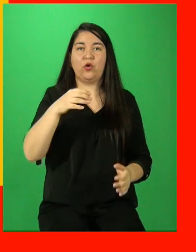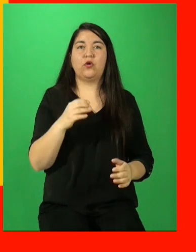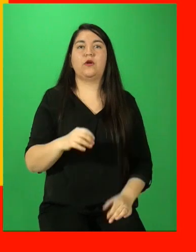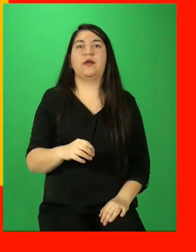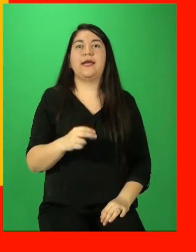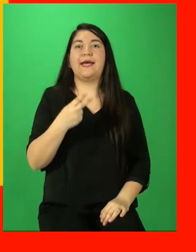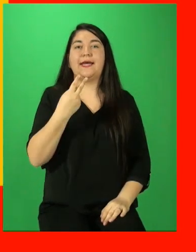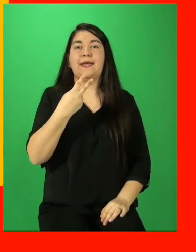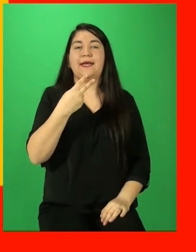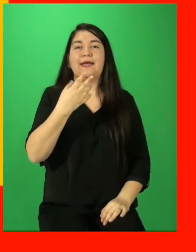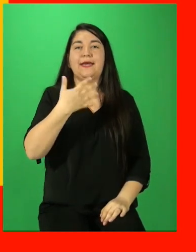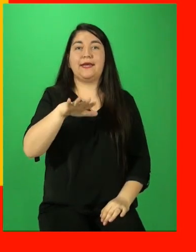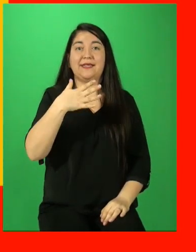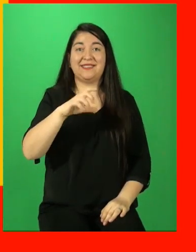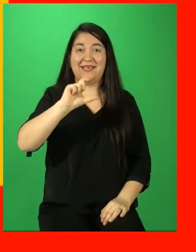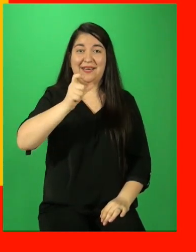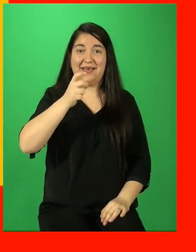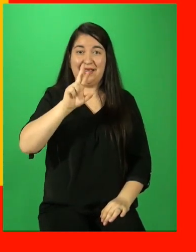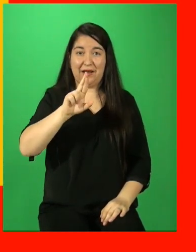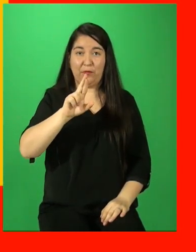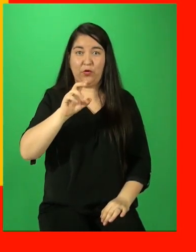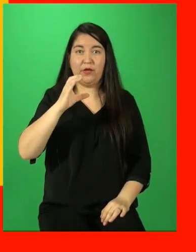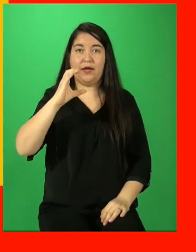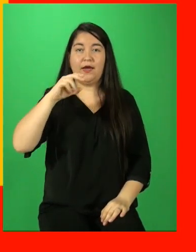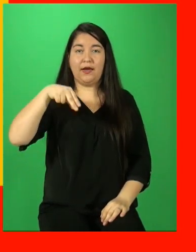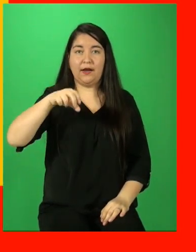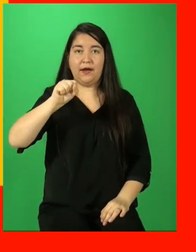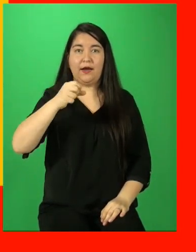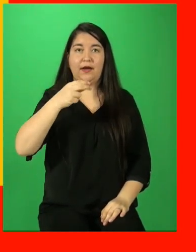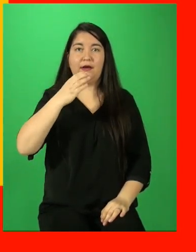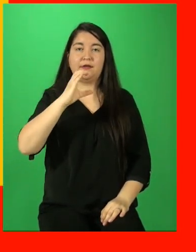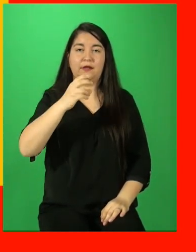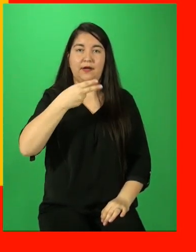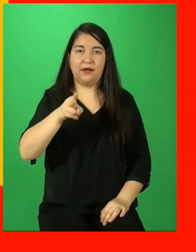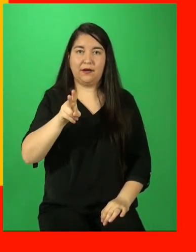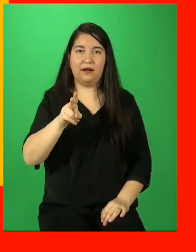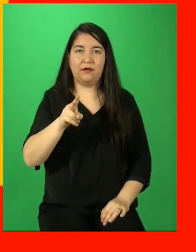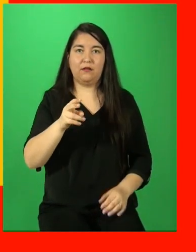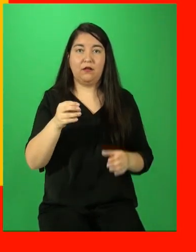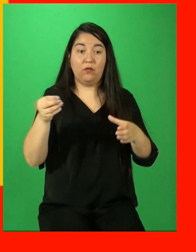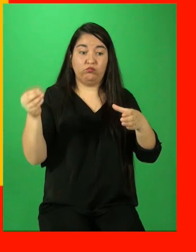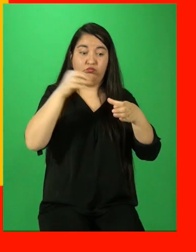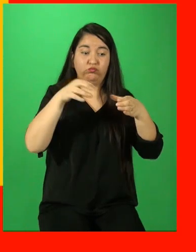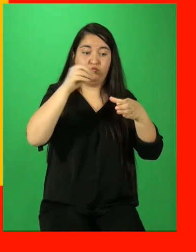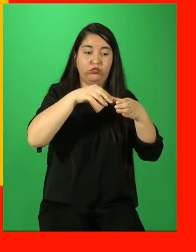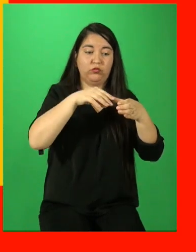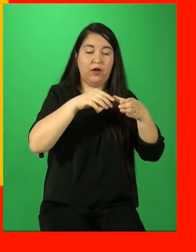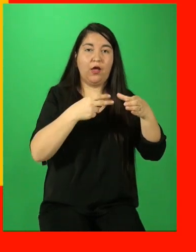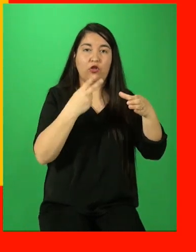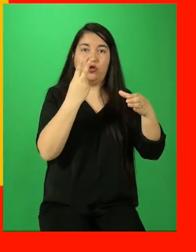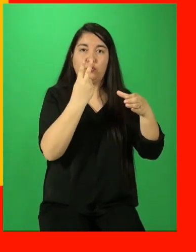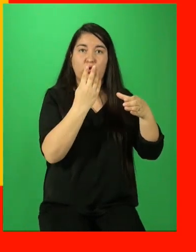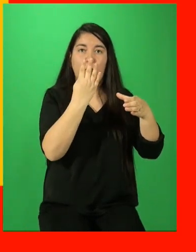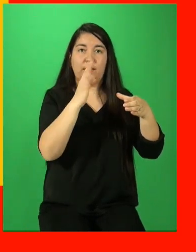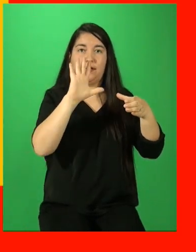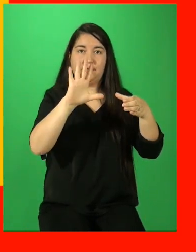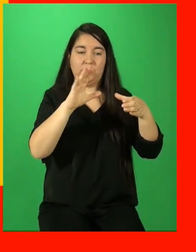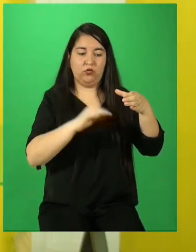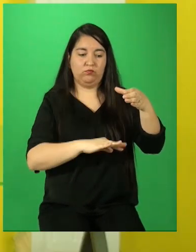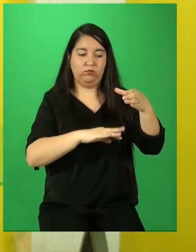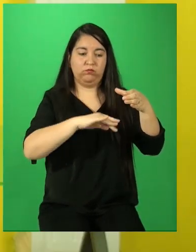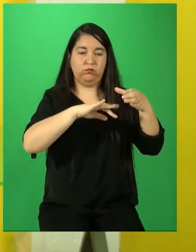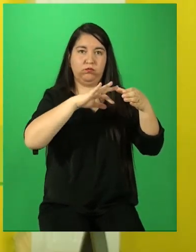de sodio, NaCl, que están disueltos en 245 mililitros de